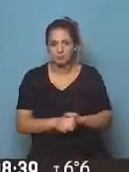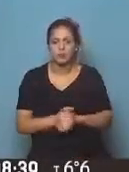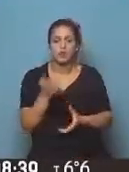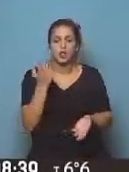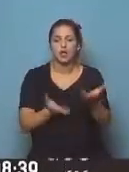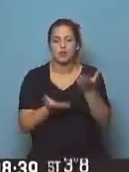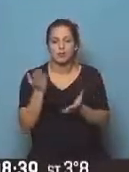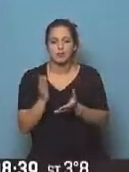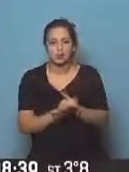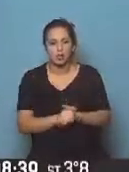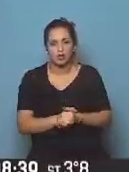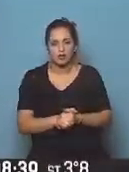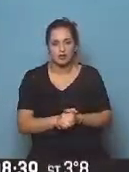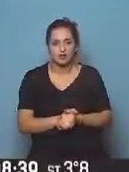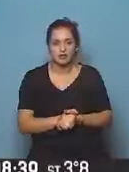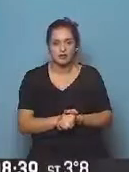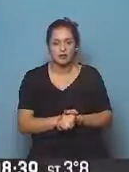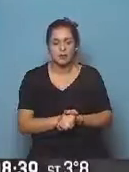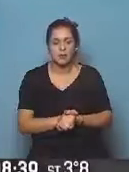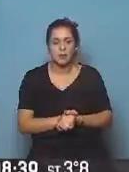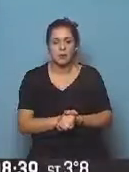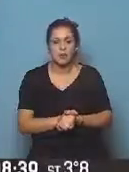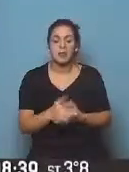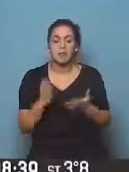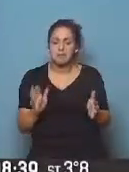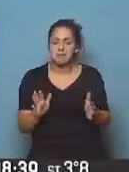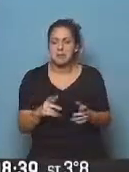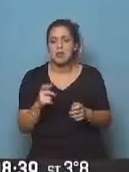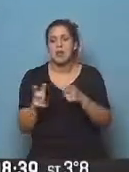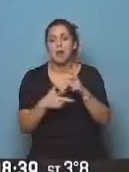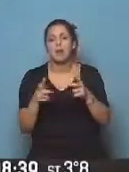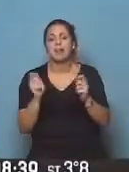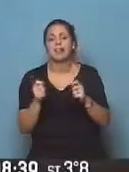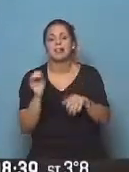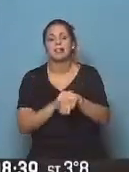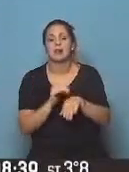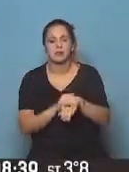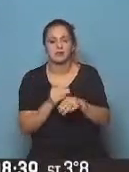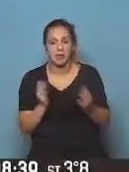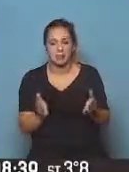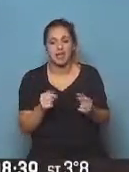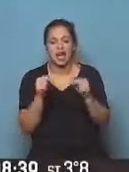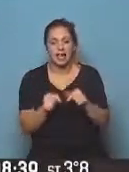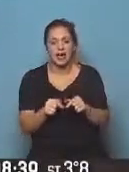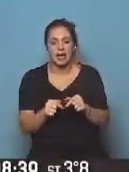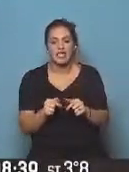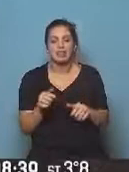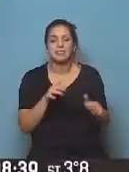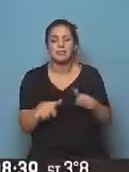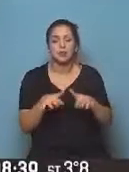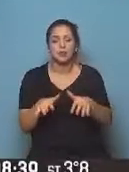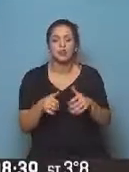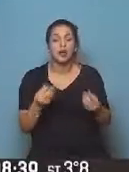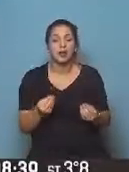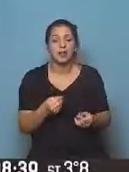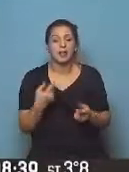meteorológicas con la naturaleza suelen dejar afuera las responsabilidades acá lo que estamos viviendo es la consecuencia de